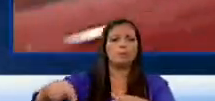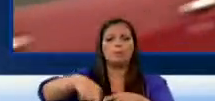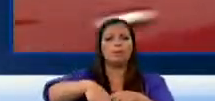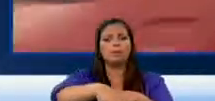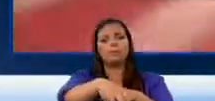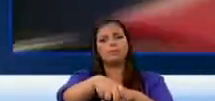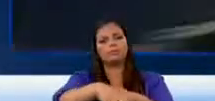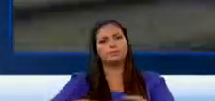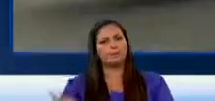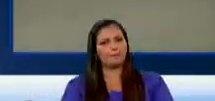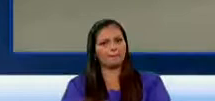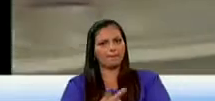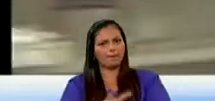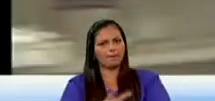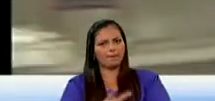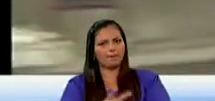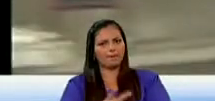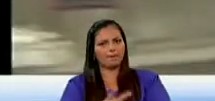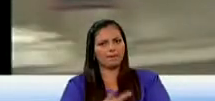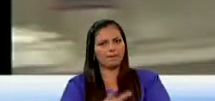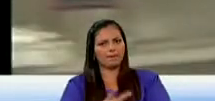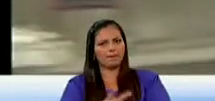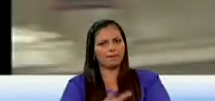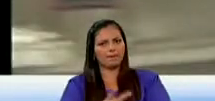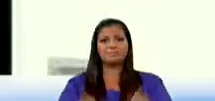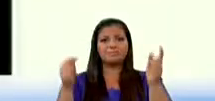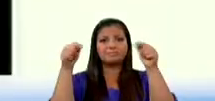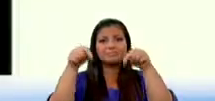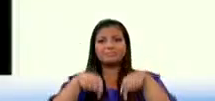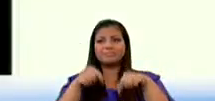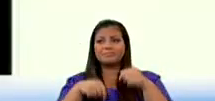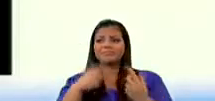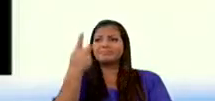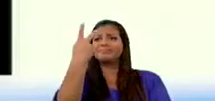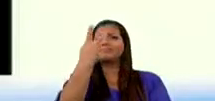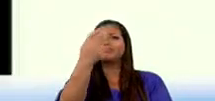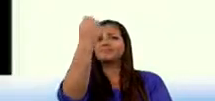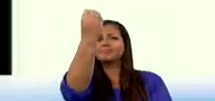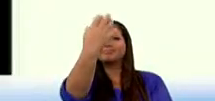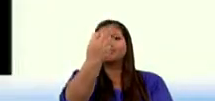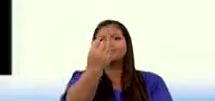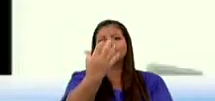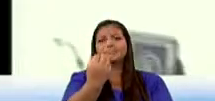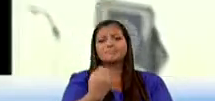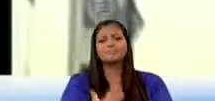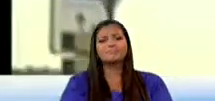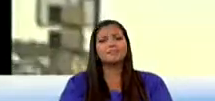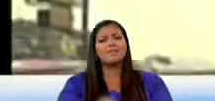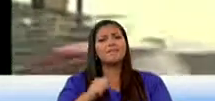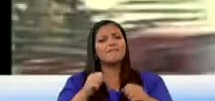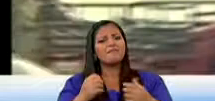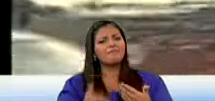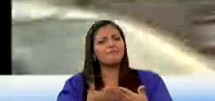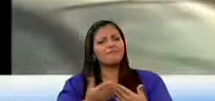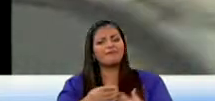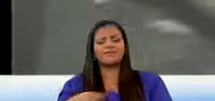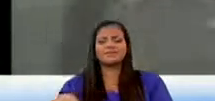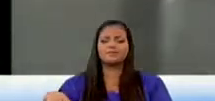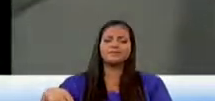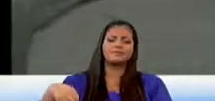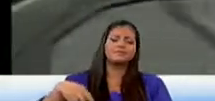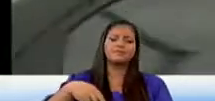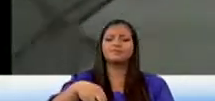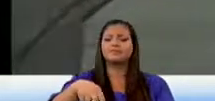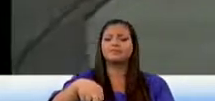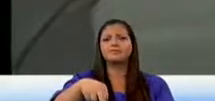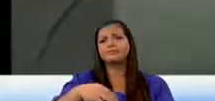semáforos, entonces como que tienen cierta garantía, entre comillas. Ah, claro, ahí está, claro. Que los vehículos se detienen ahí, o se detienen. Ahí ya no se